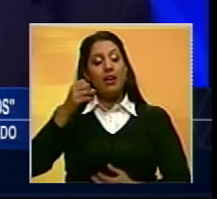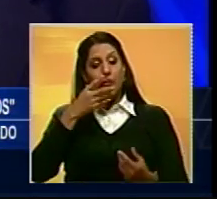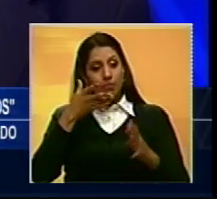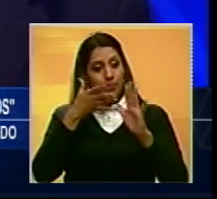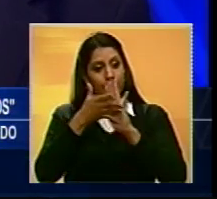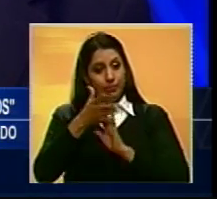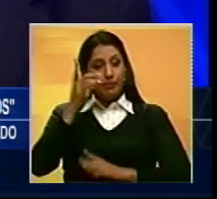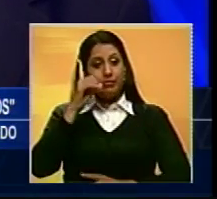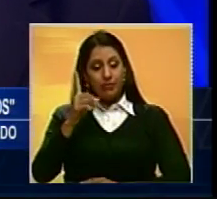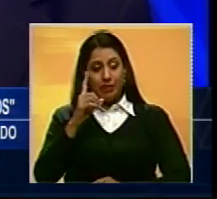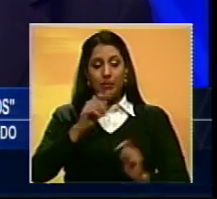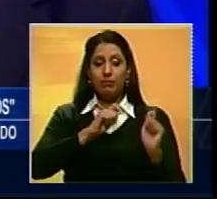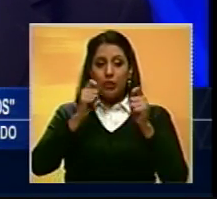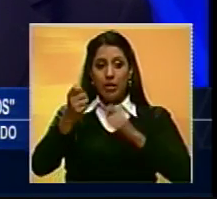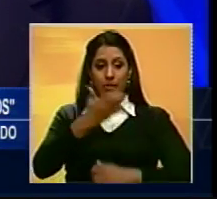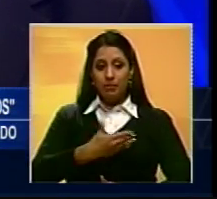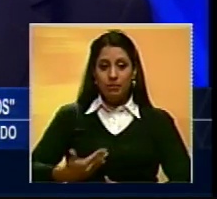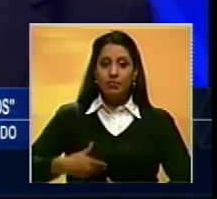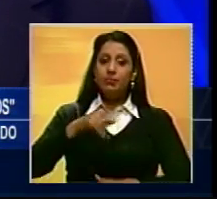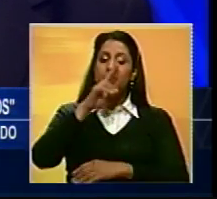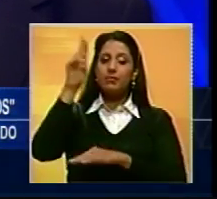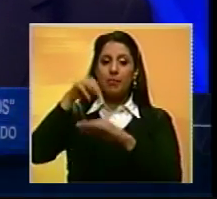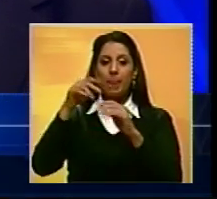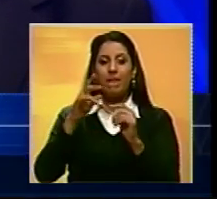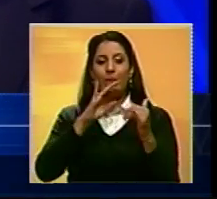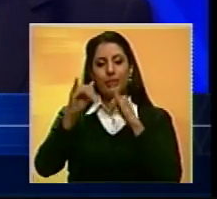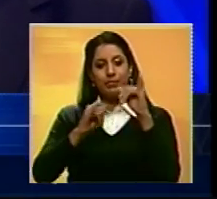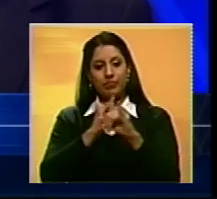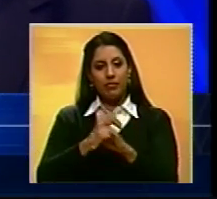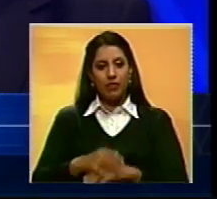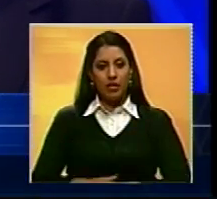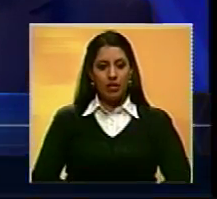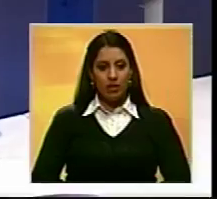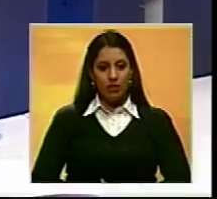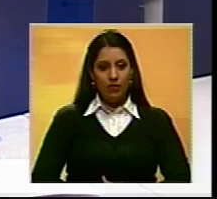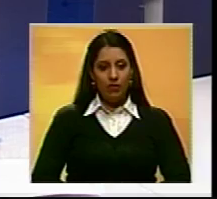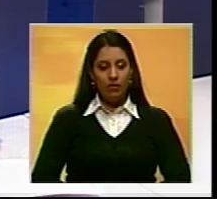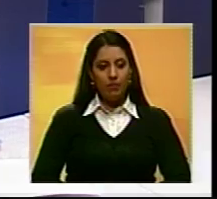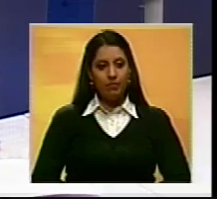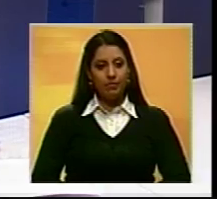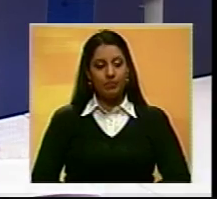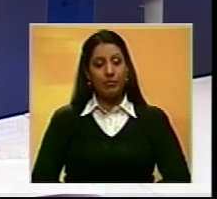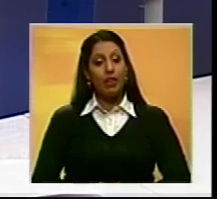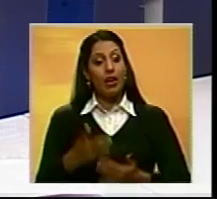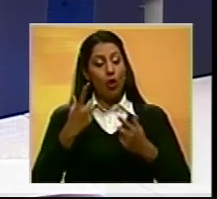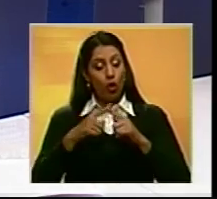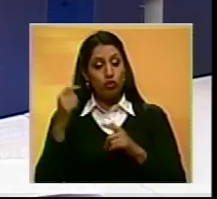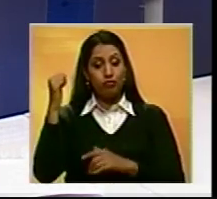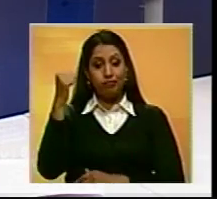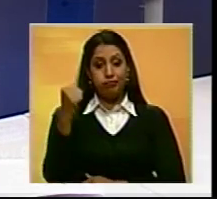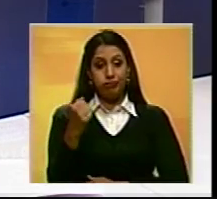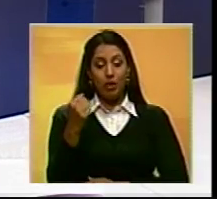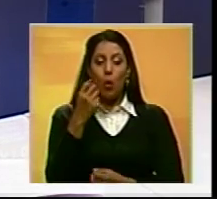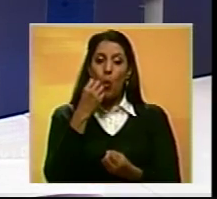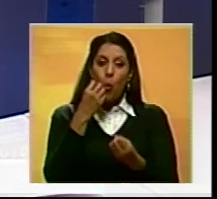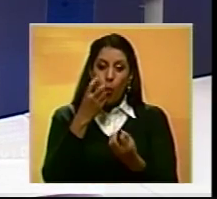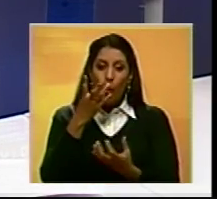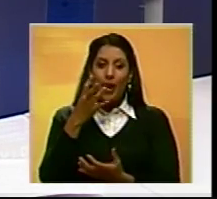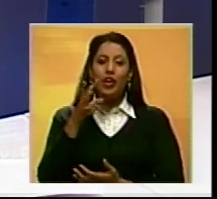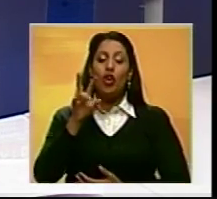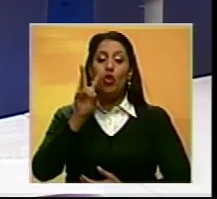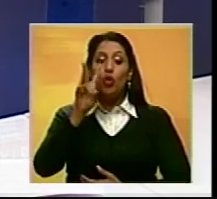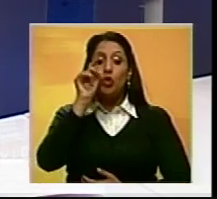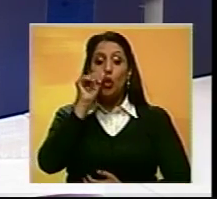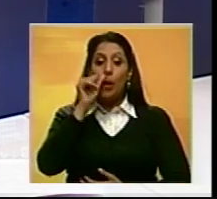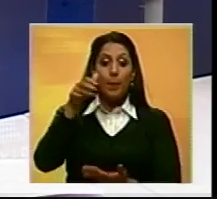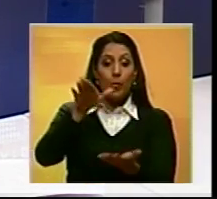Asevera que se deben homologar los precios nacionales con los internacionales. En materia de sucesos, les comentamos que al menos 2